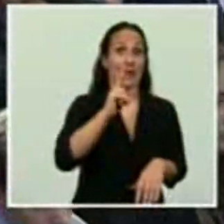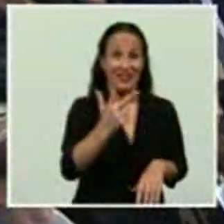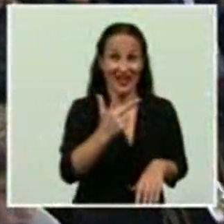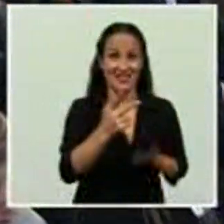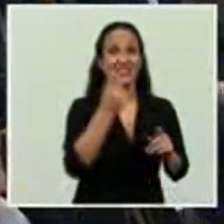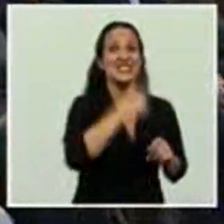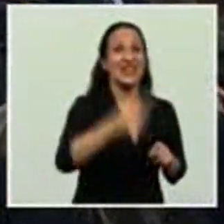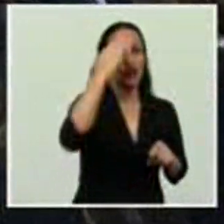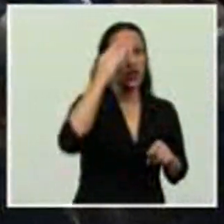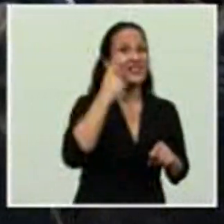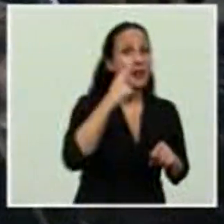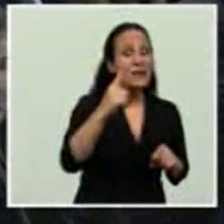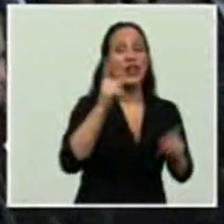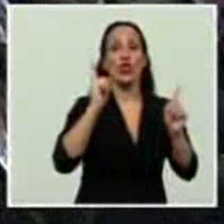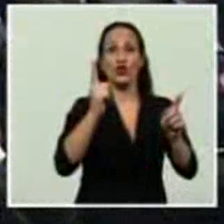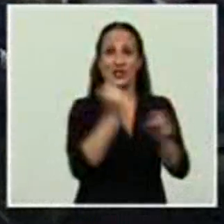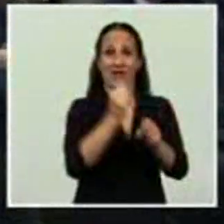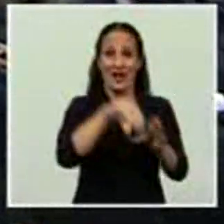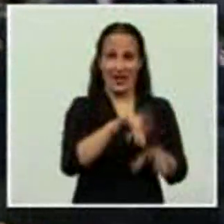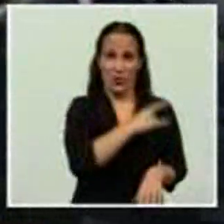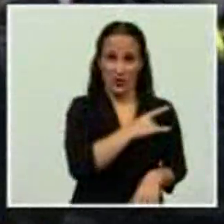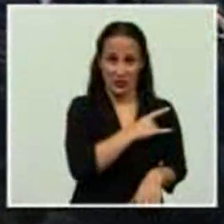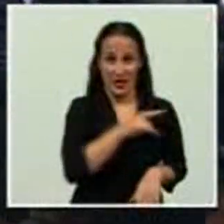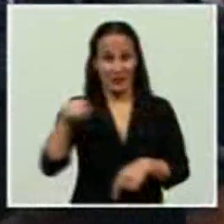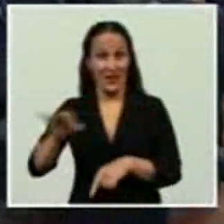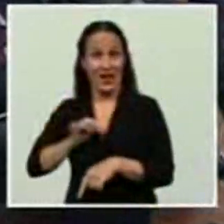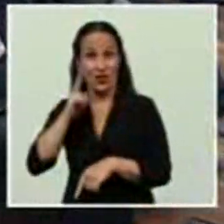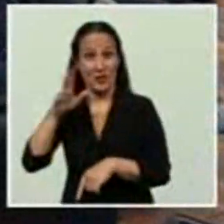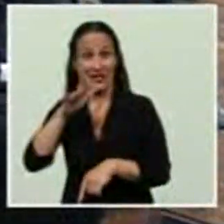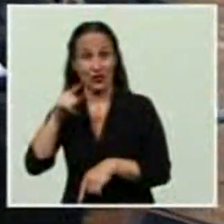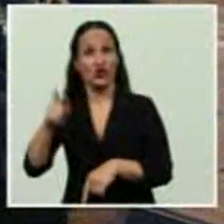115,000 docentes universitarios en el 2014